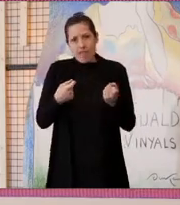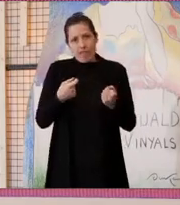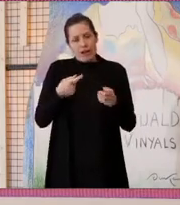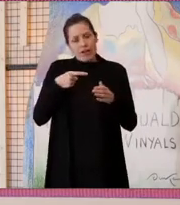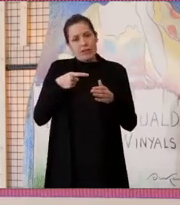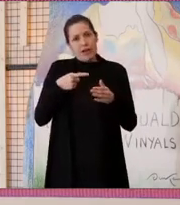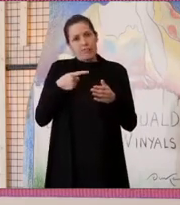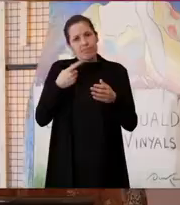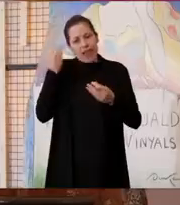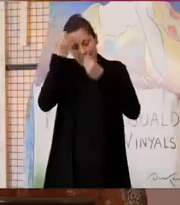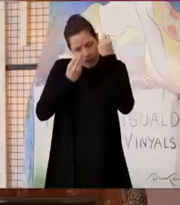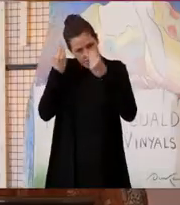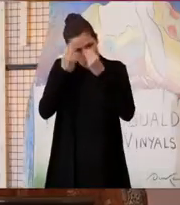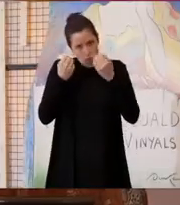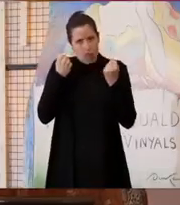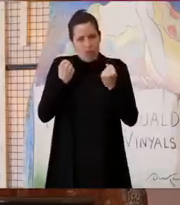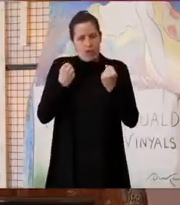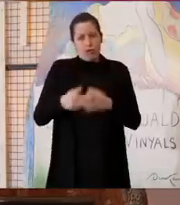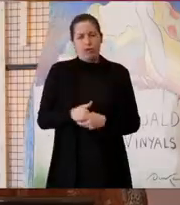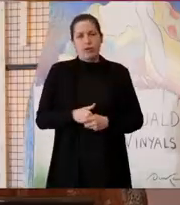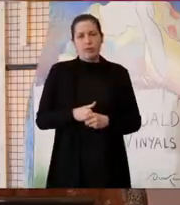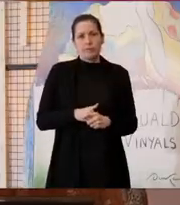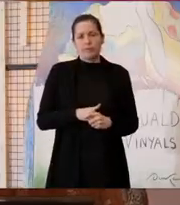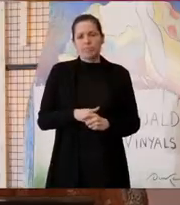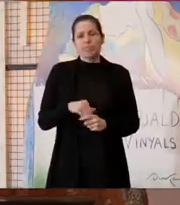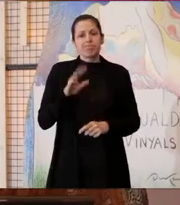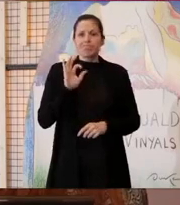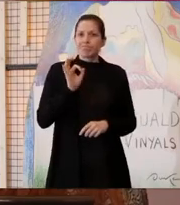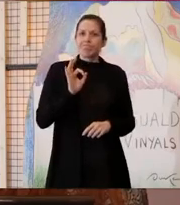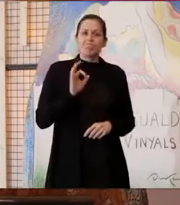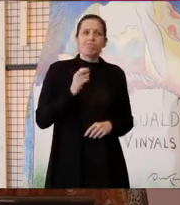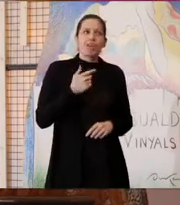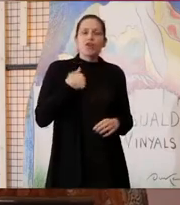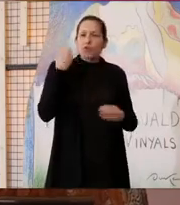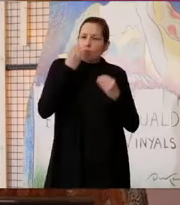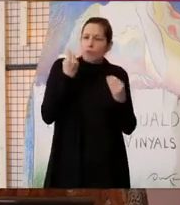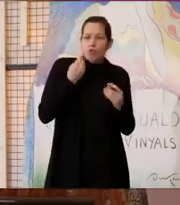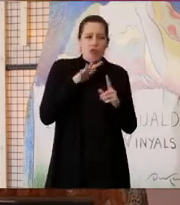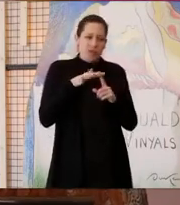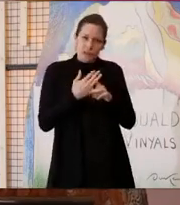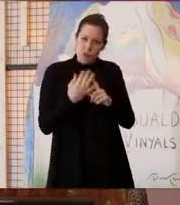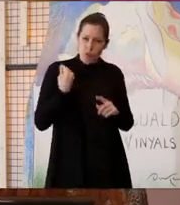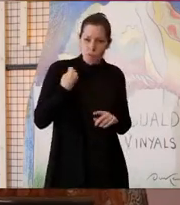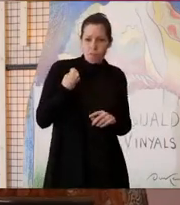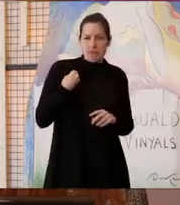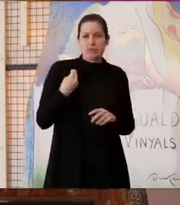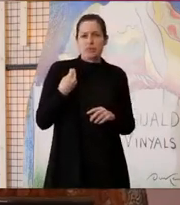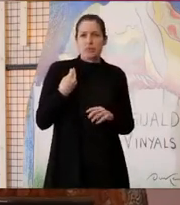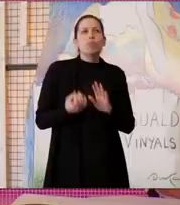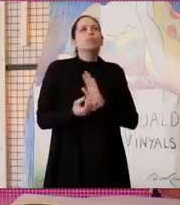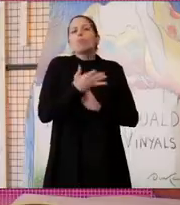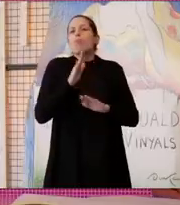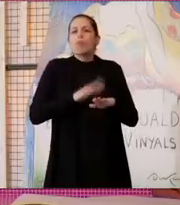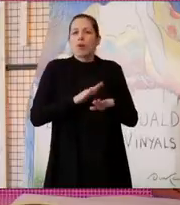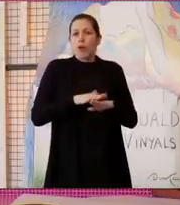Sí yo creo que de alguna manera esa situación también viene dada por una presión social